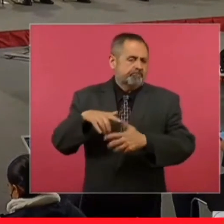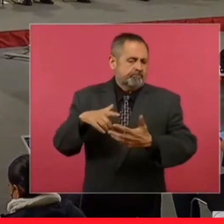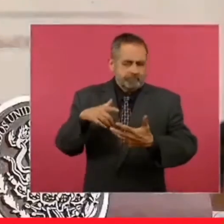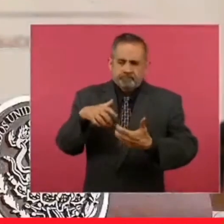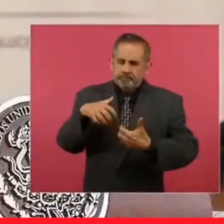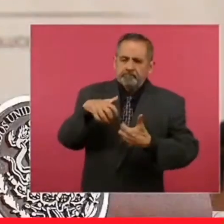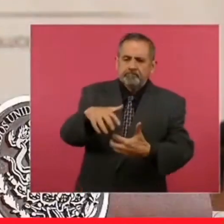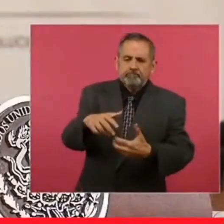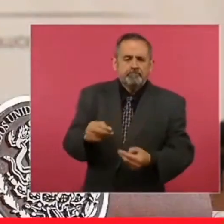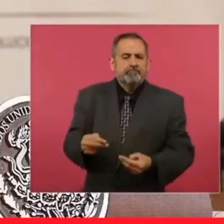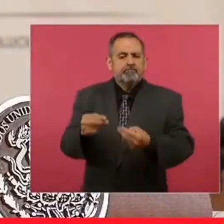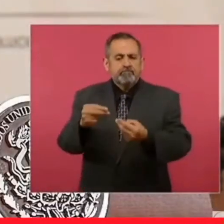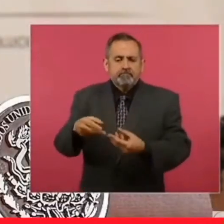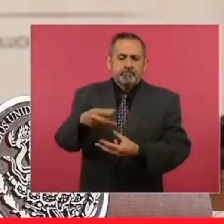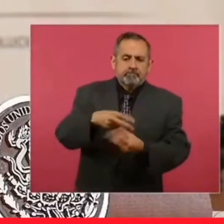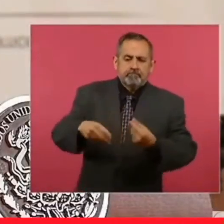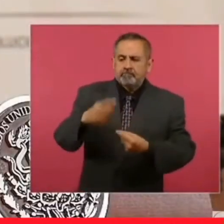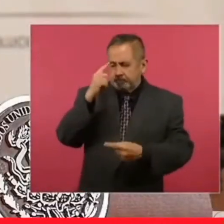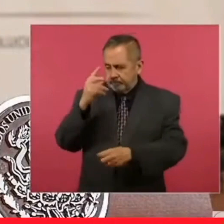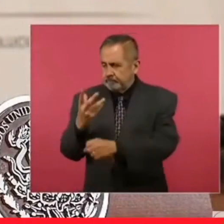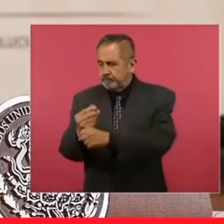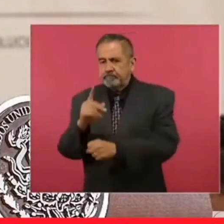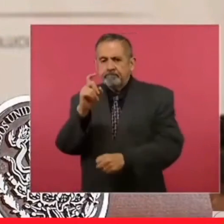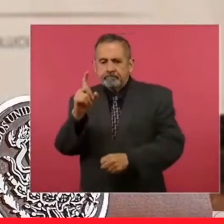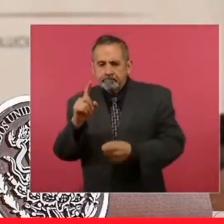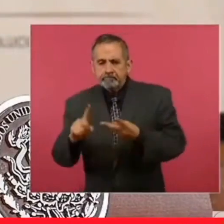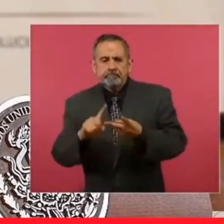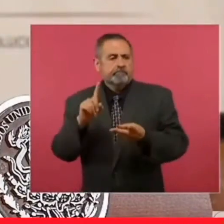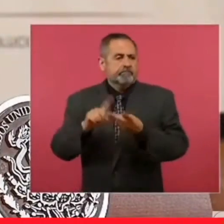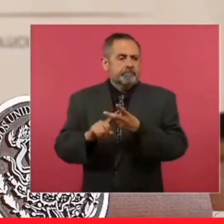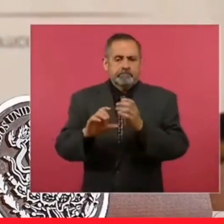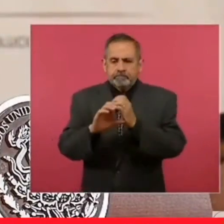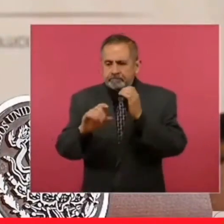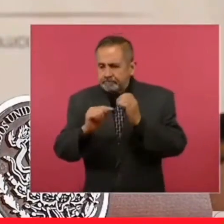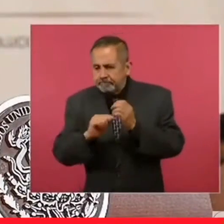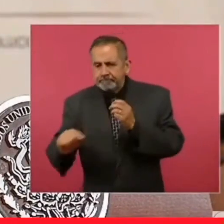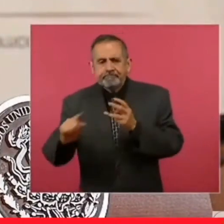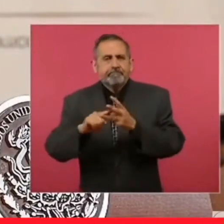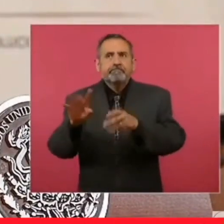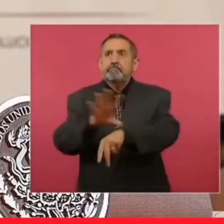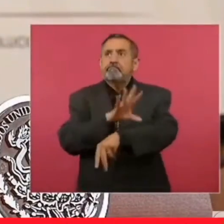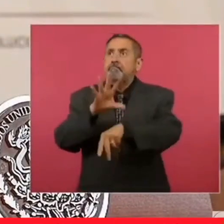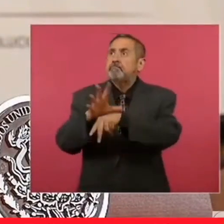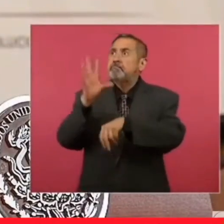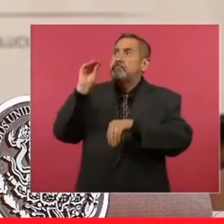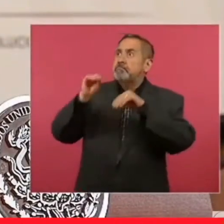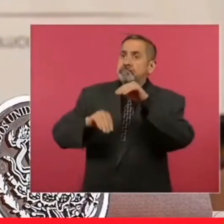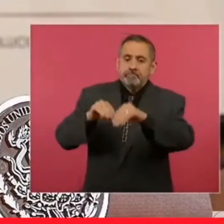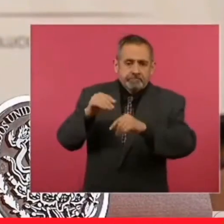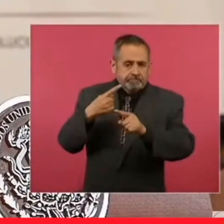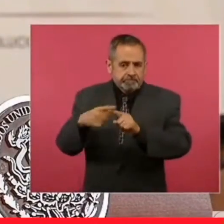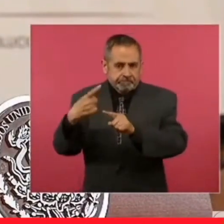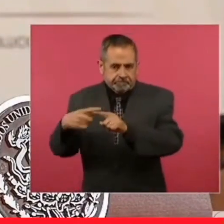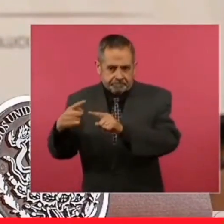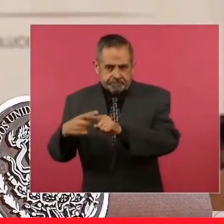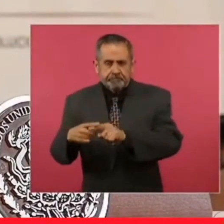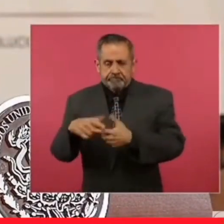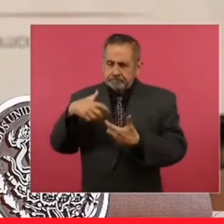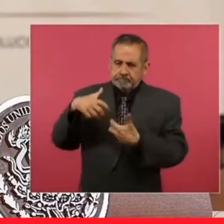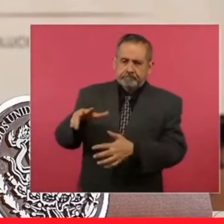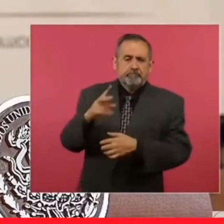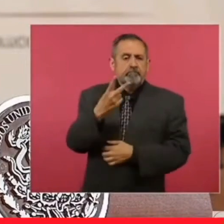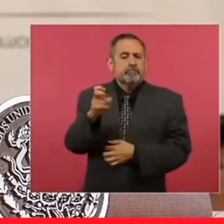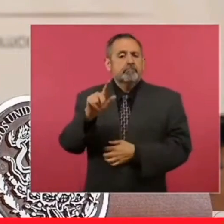inversiones para servicios como agua potable, drenaje, urbanización, electrificación de las comunidades se beneficia a los